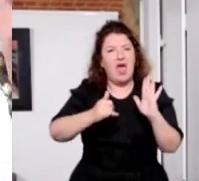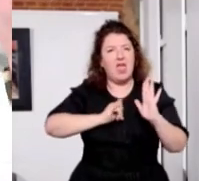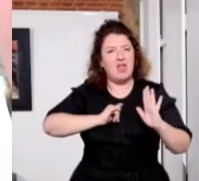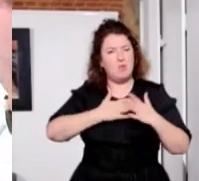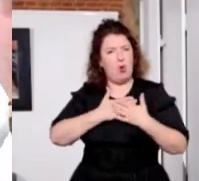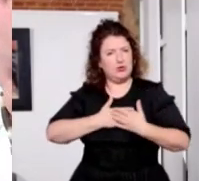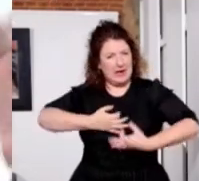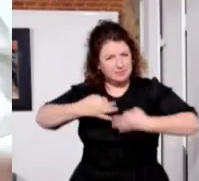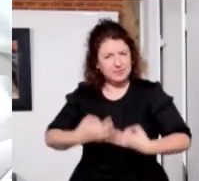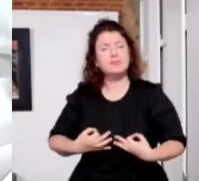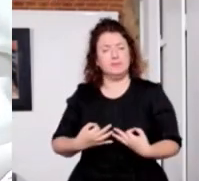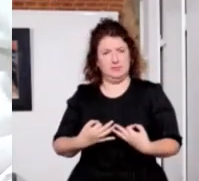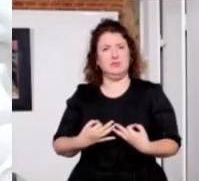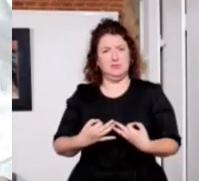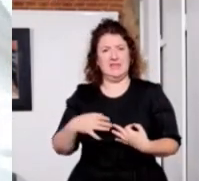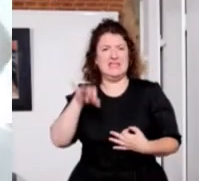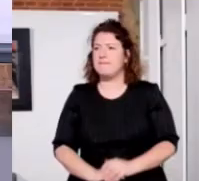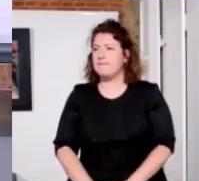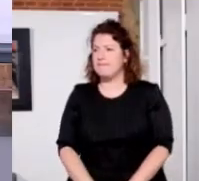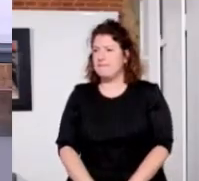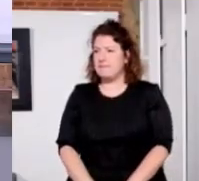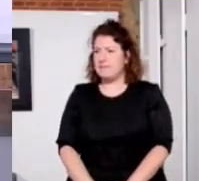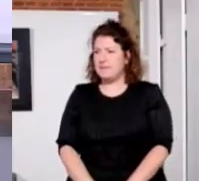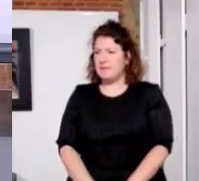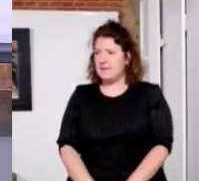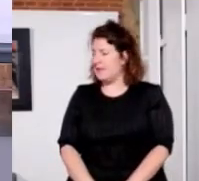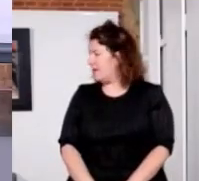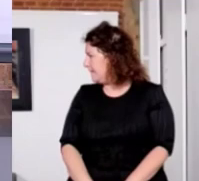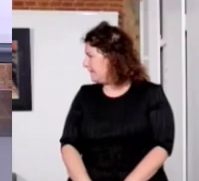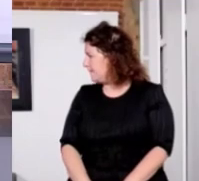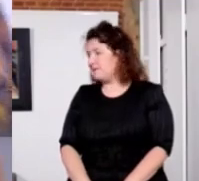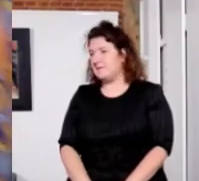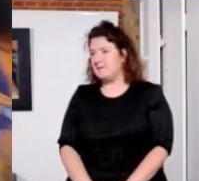voluntariado realmente a la altura del siglo XXI. Nada. Muchísimas gracias.